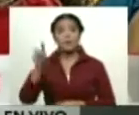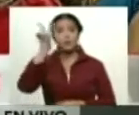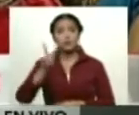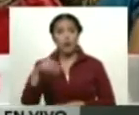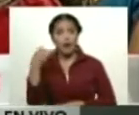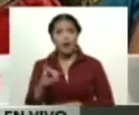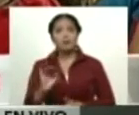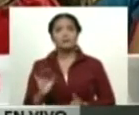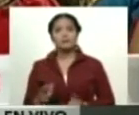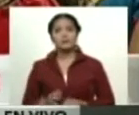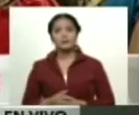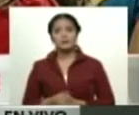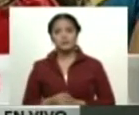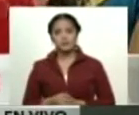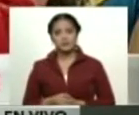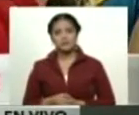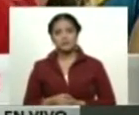¿verdad?